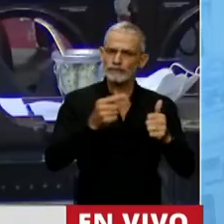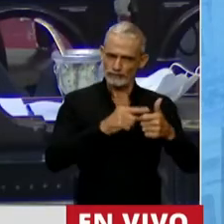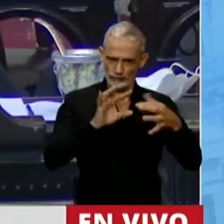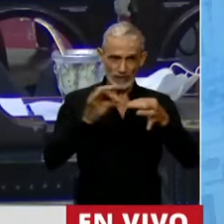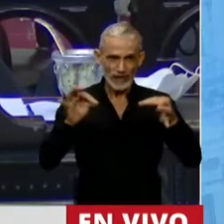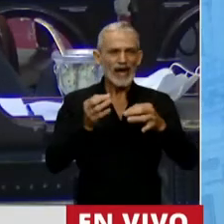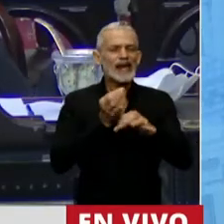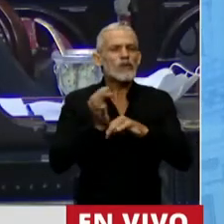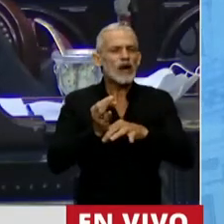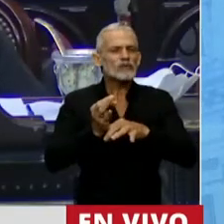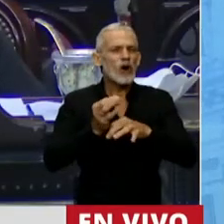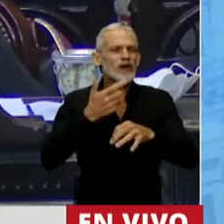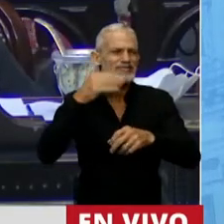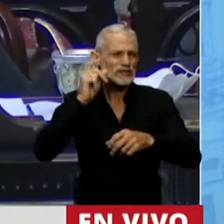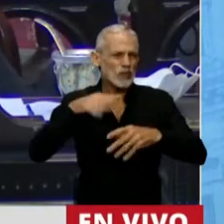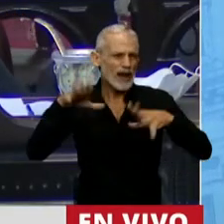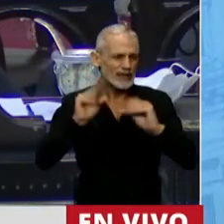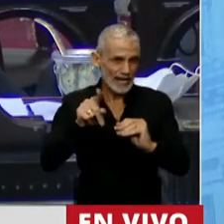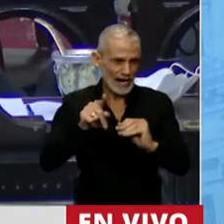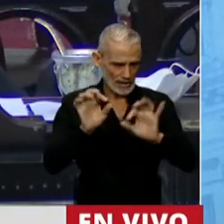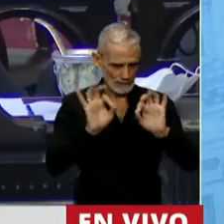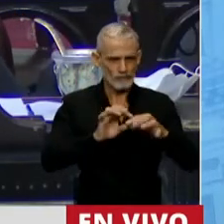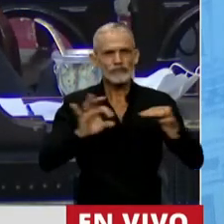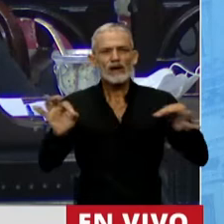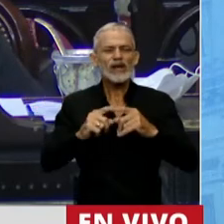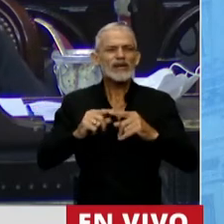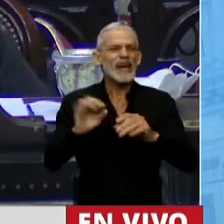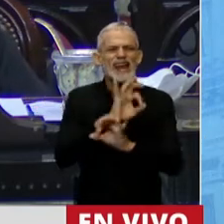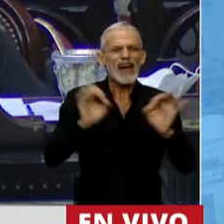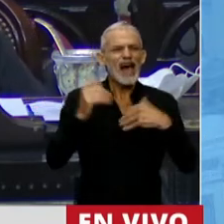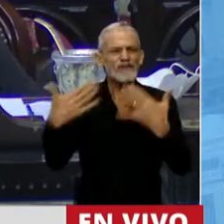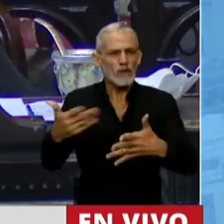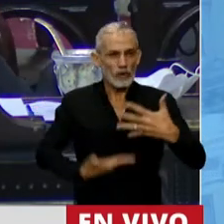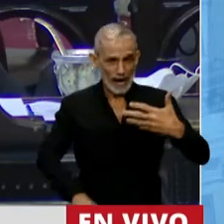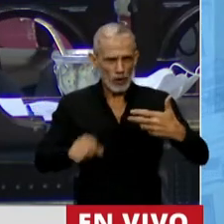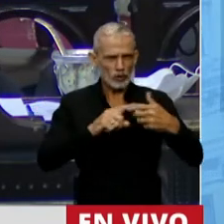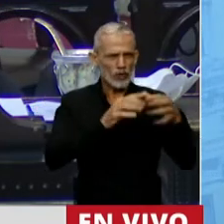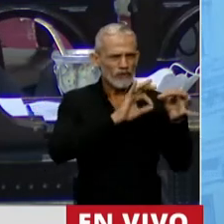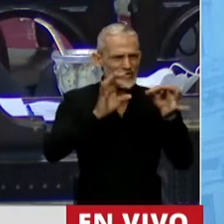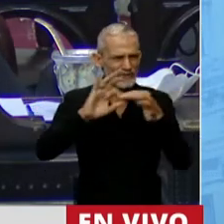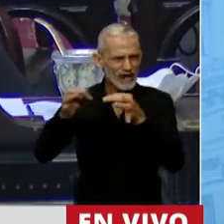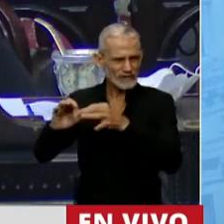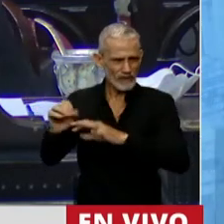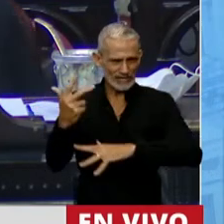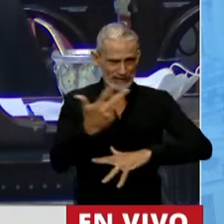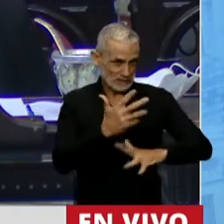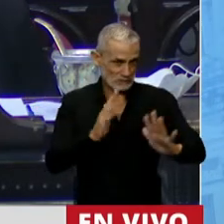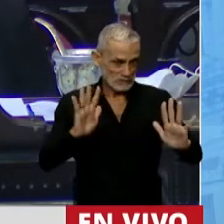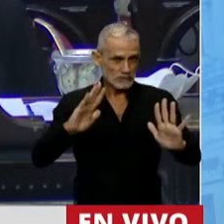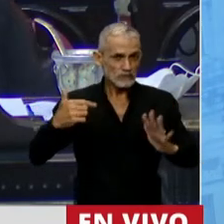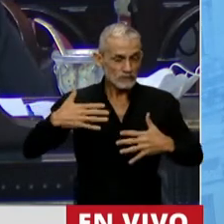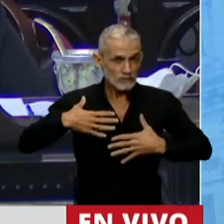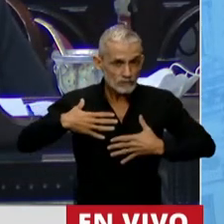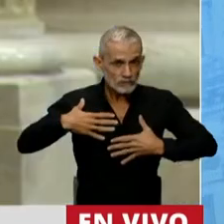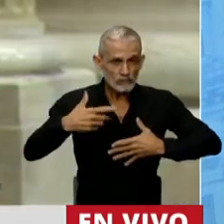integral nadie está a favor del aborto y la verdad presidente que me ha tocado